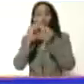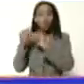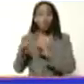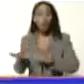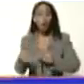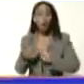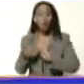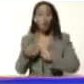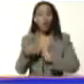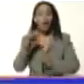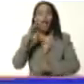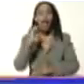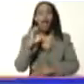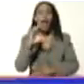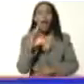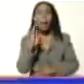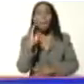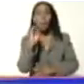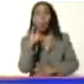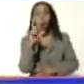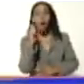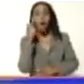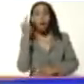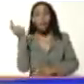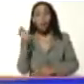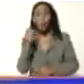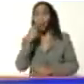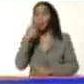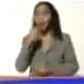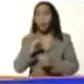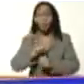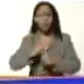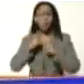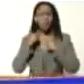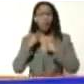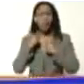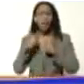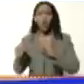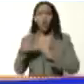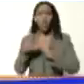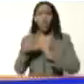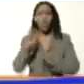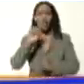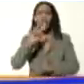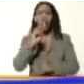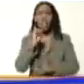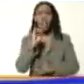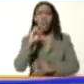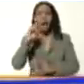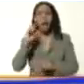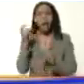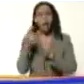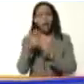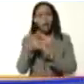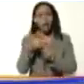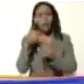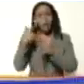contra el ébola y de medicinas muy poderosas contra el VIH el SIDA entre otros